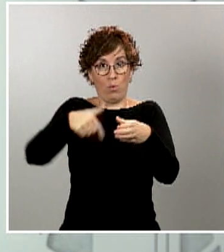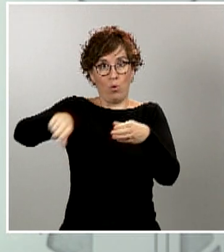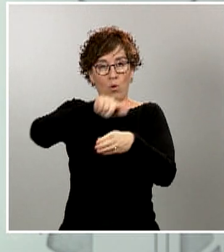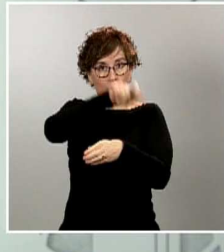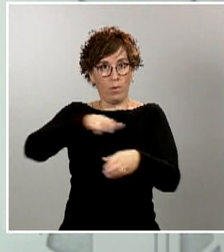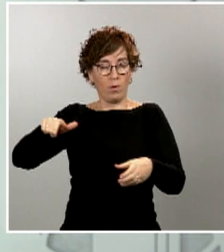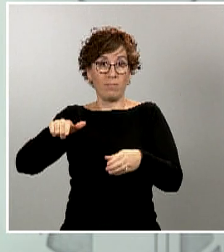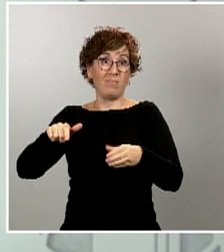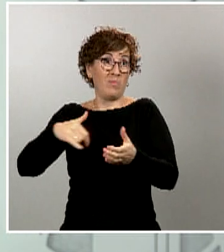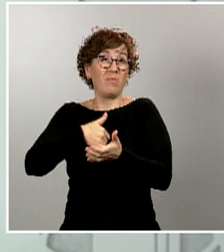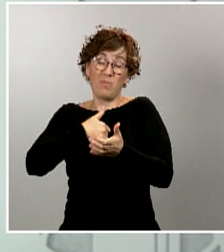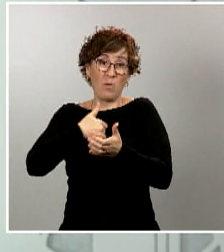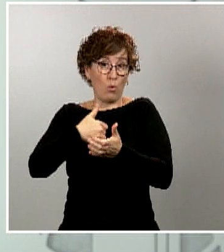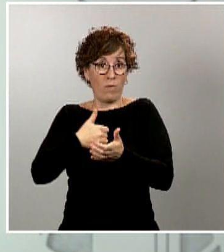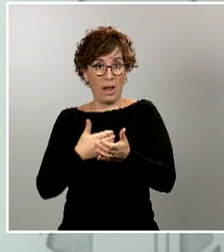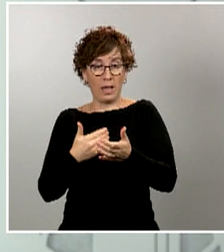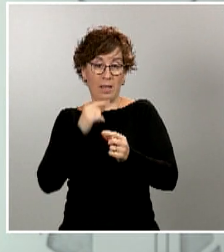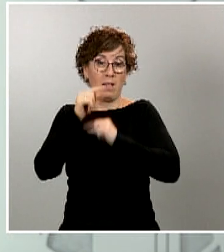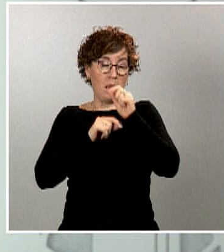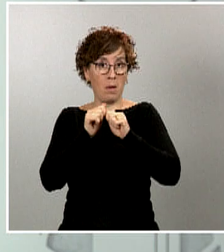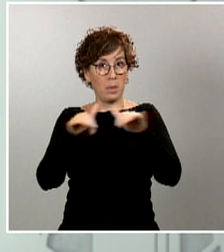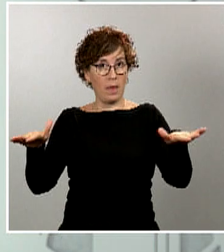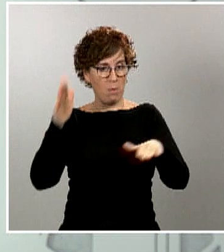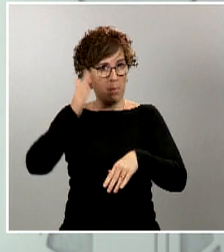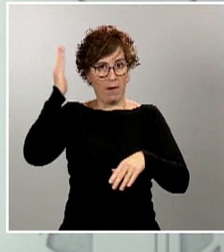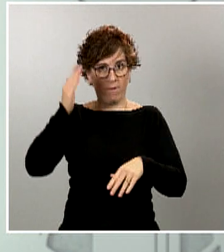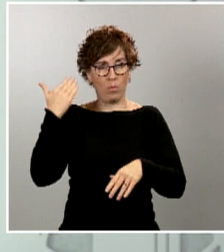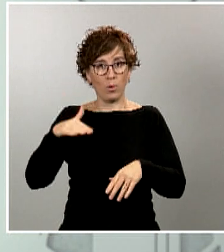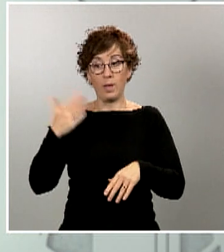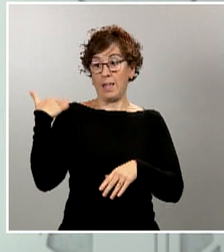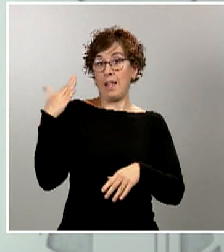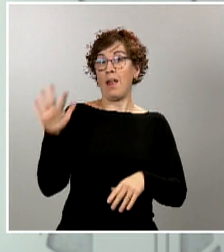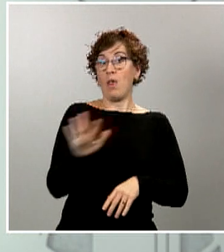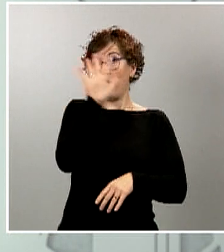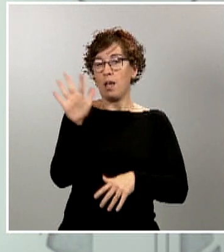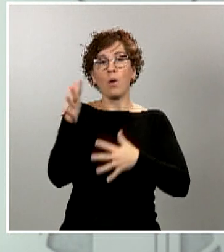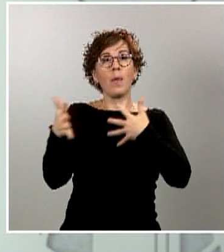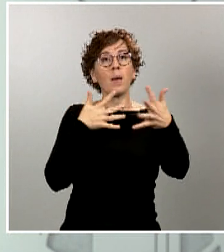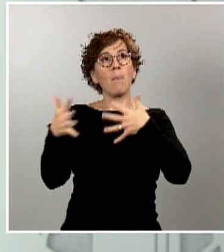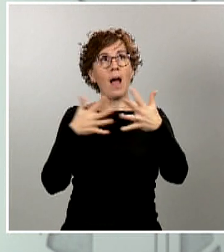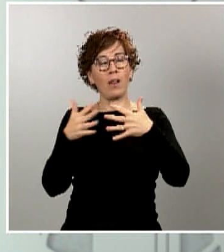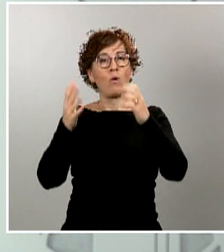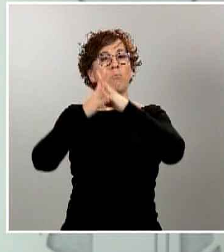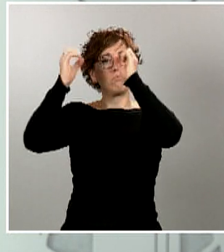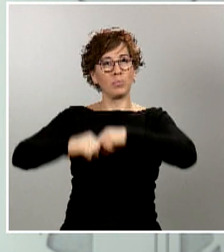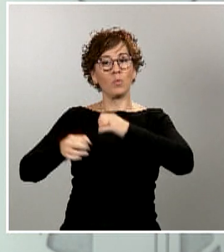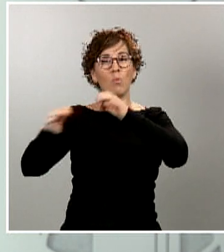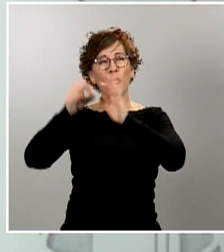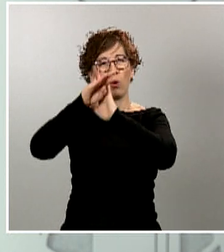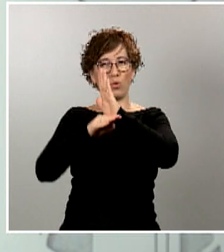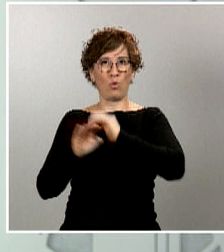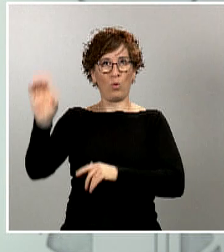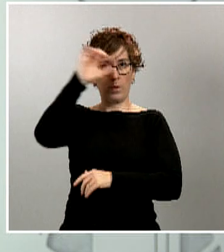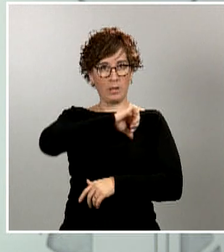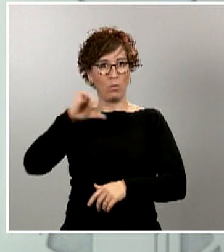esta epidemia. Saben ustedes que ya en fecha 5 de marzo se acordó un protocolo con las comunidades autónomas sobre cómo tratar